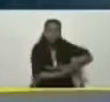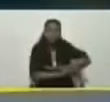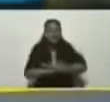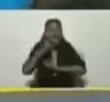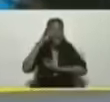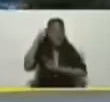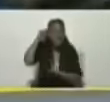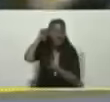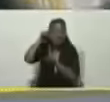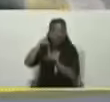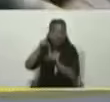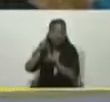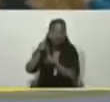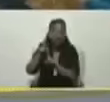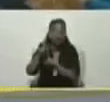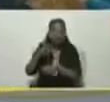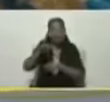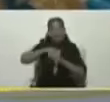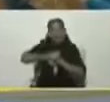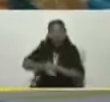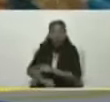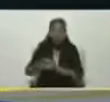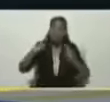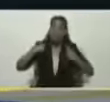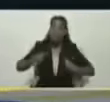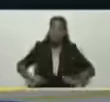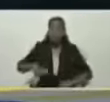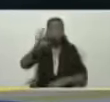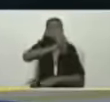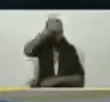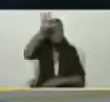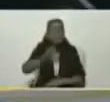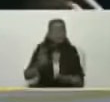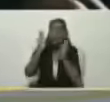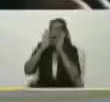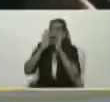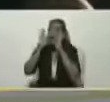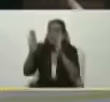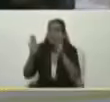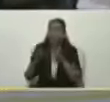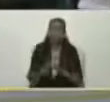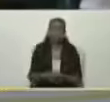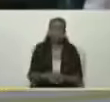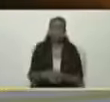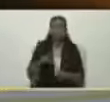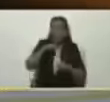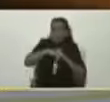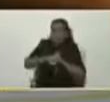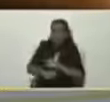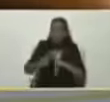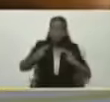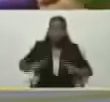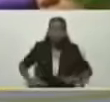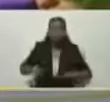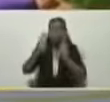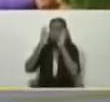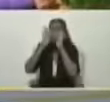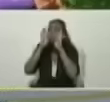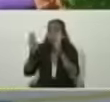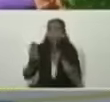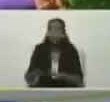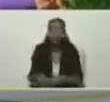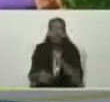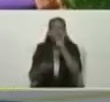Esa es la meta. Parto humanizado 100%. Parto humanizado por